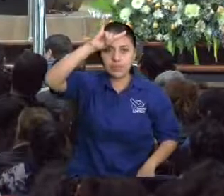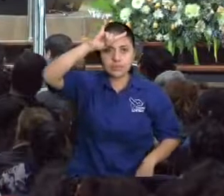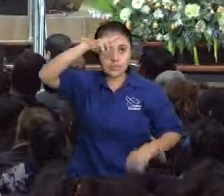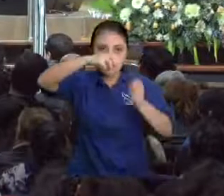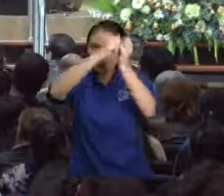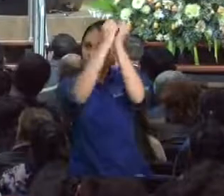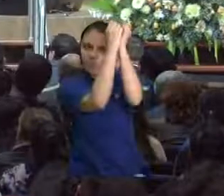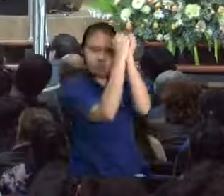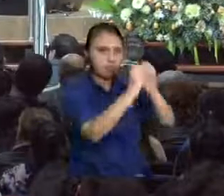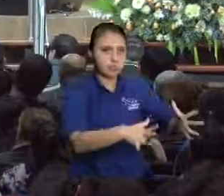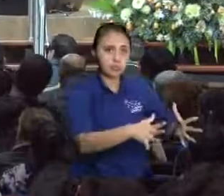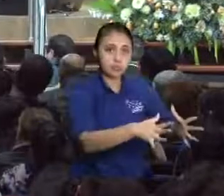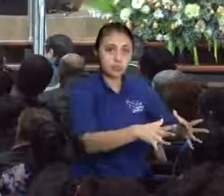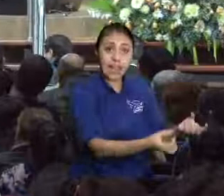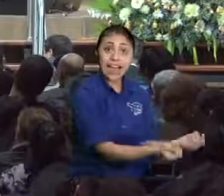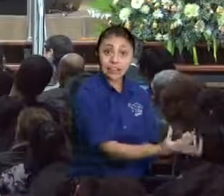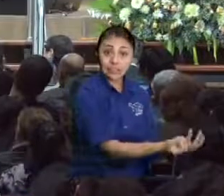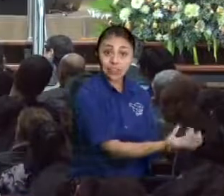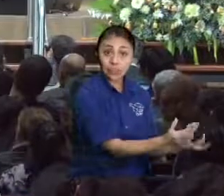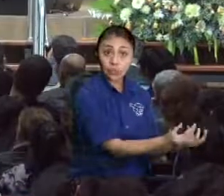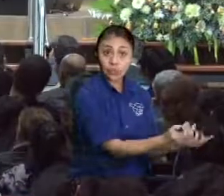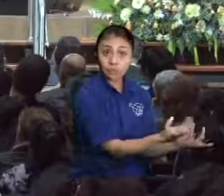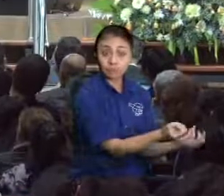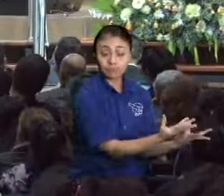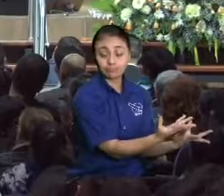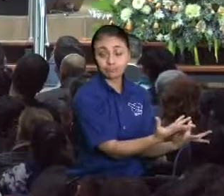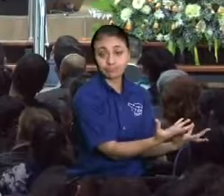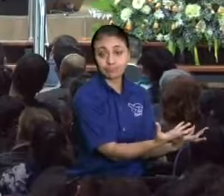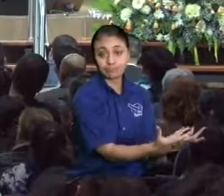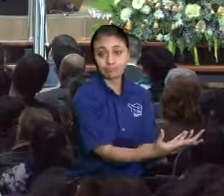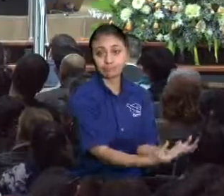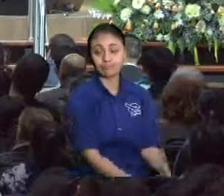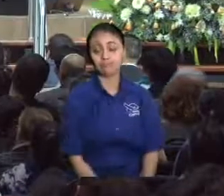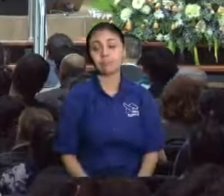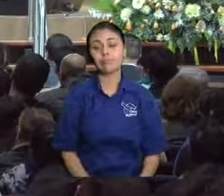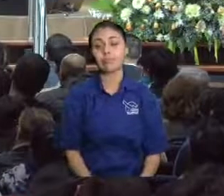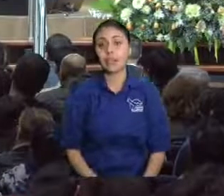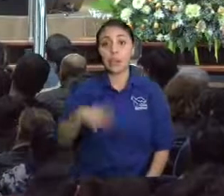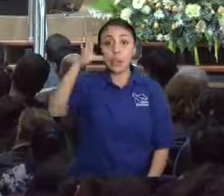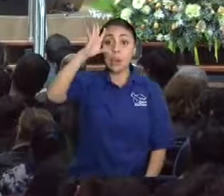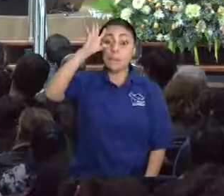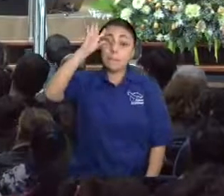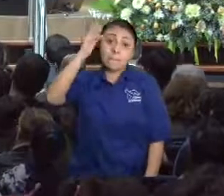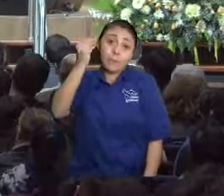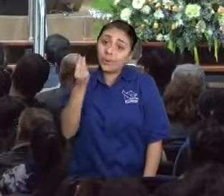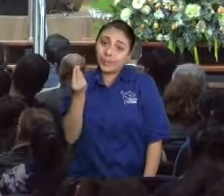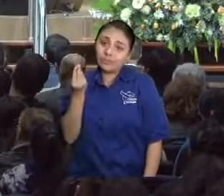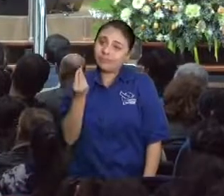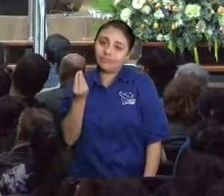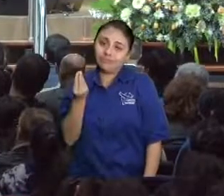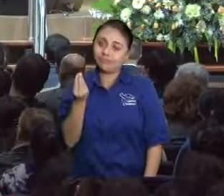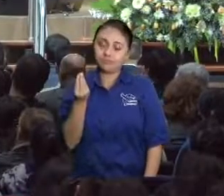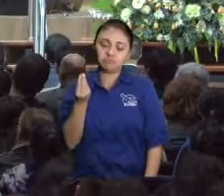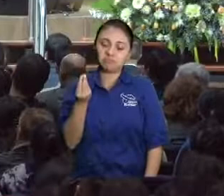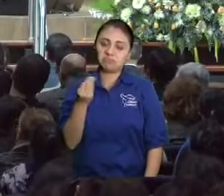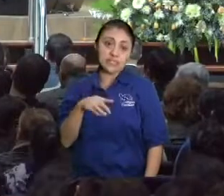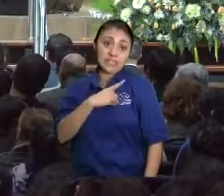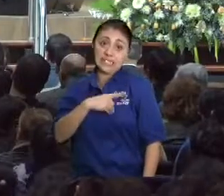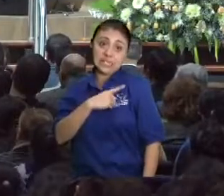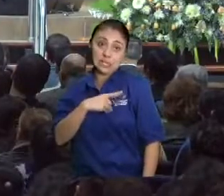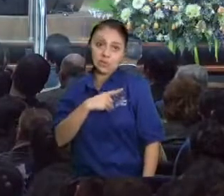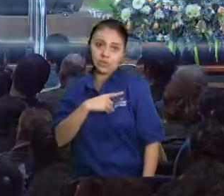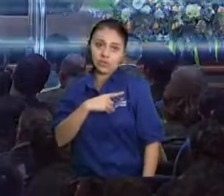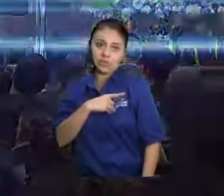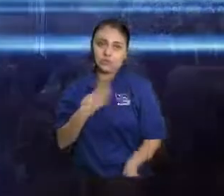tanto, te echó del monte santo el querubín que te cubría, te echó.